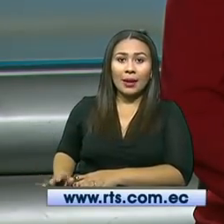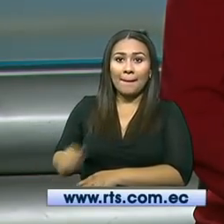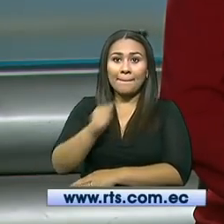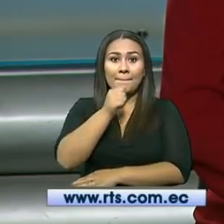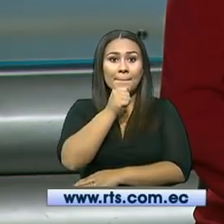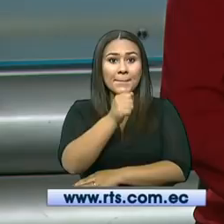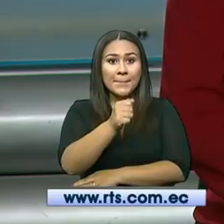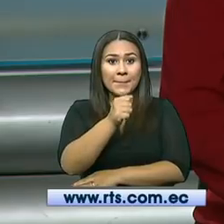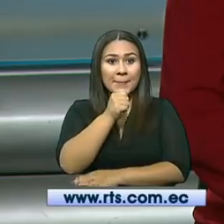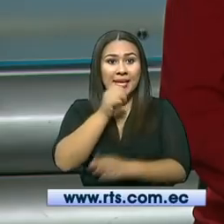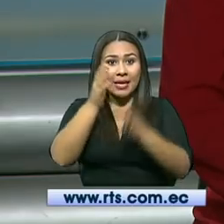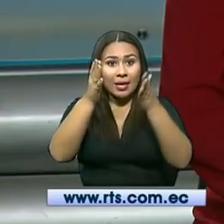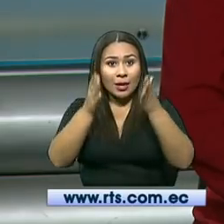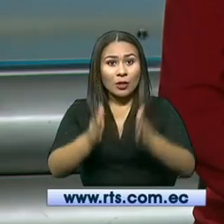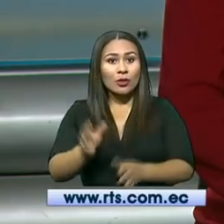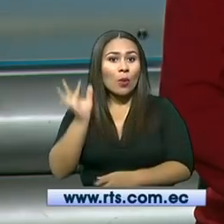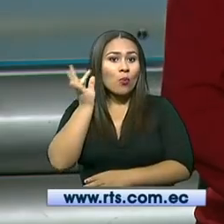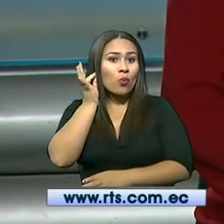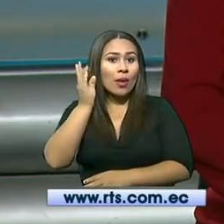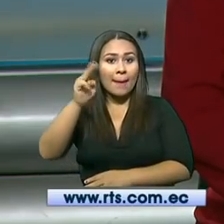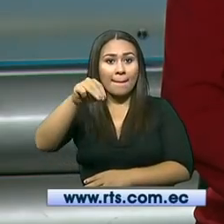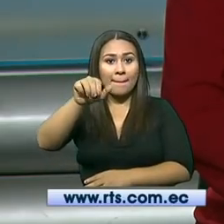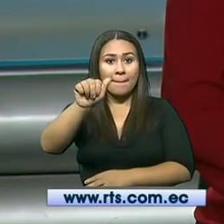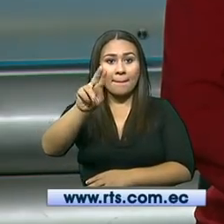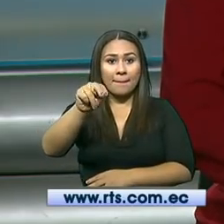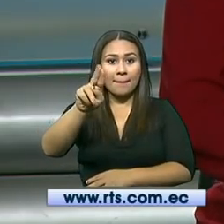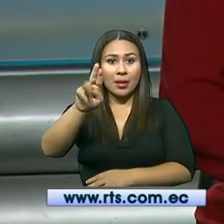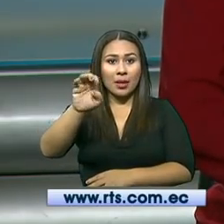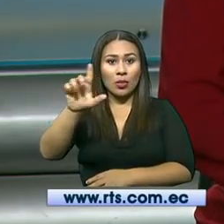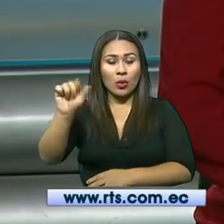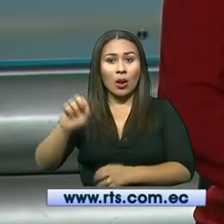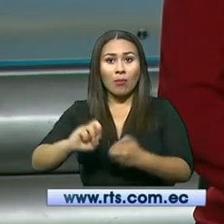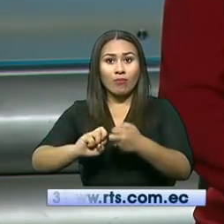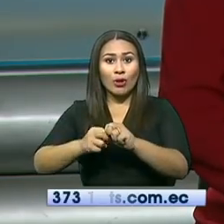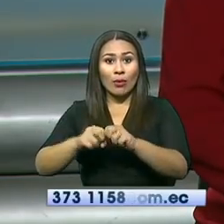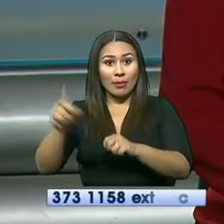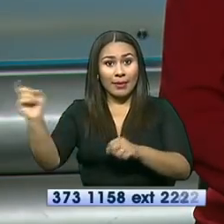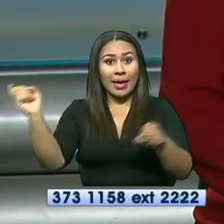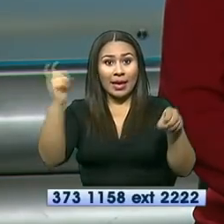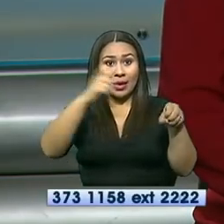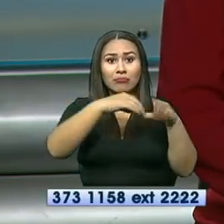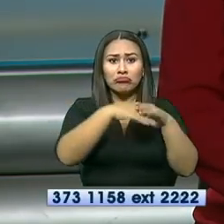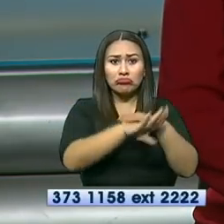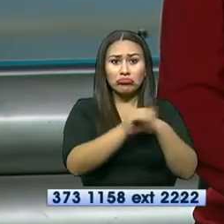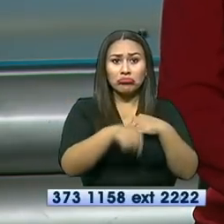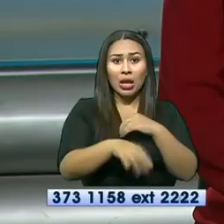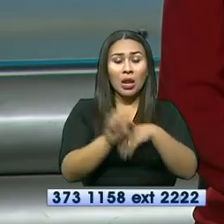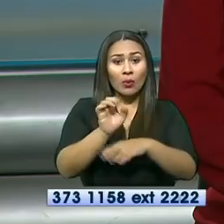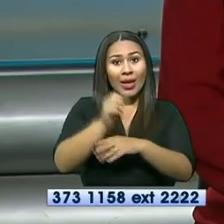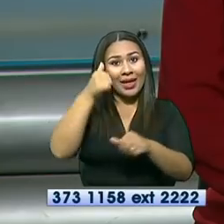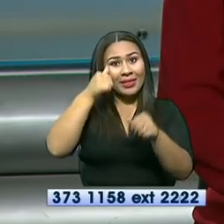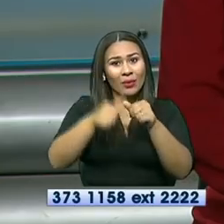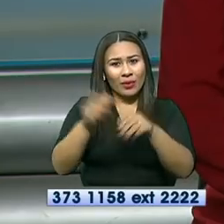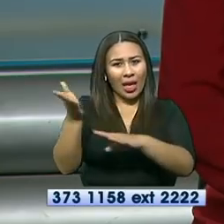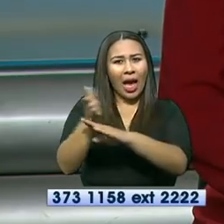y académica Manuela Pic ya no tendría ningún impedimento para ingresar al país. Recordemos que Pic fue expulsada de